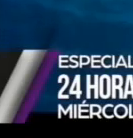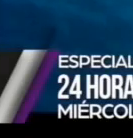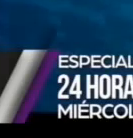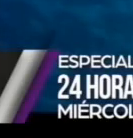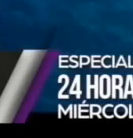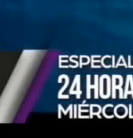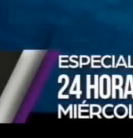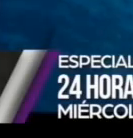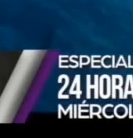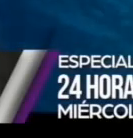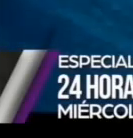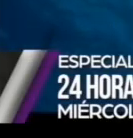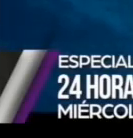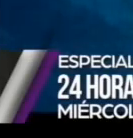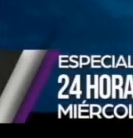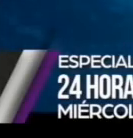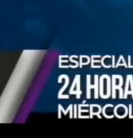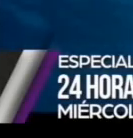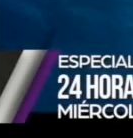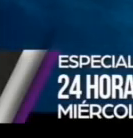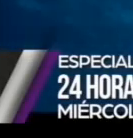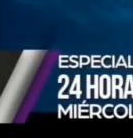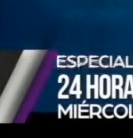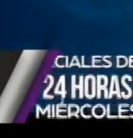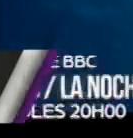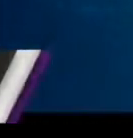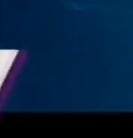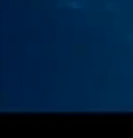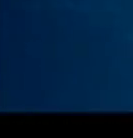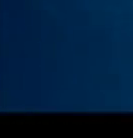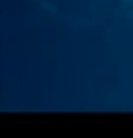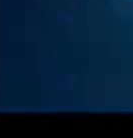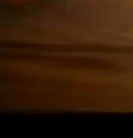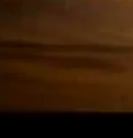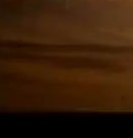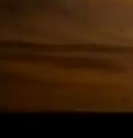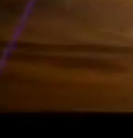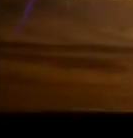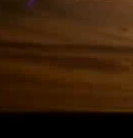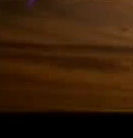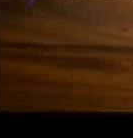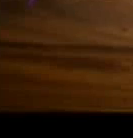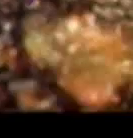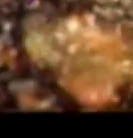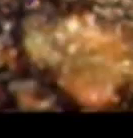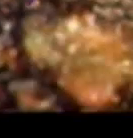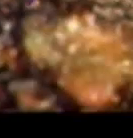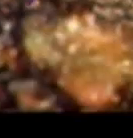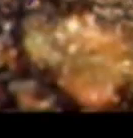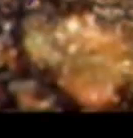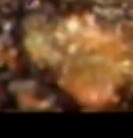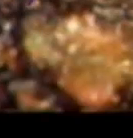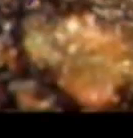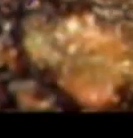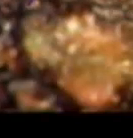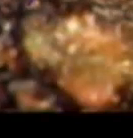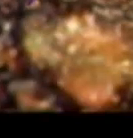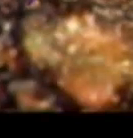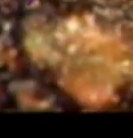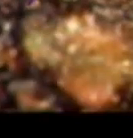Este es solo un día como cualquiera en nuestro extraordinario planeta. Especiales de la